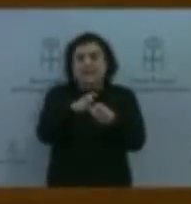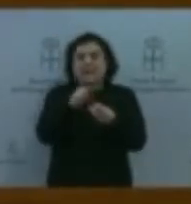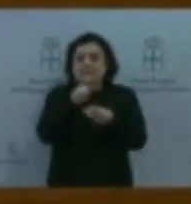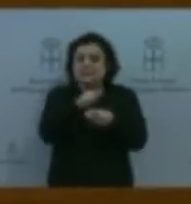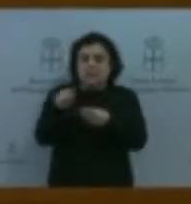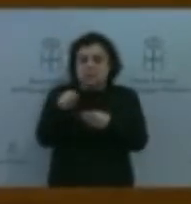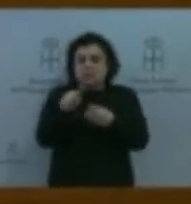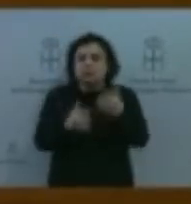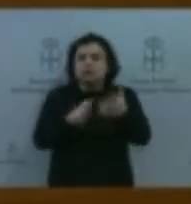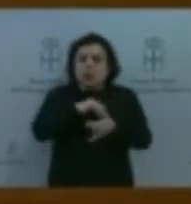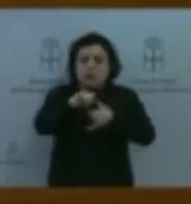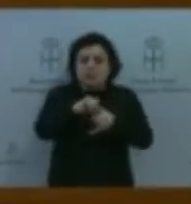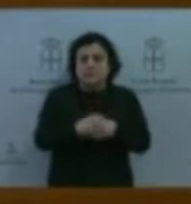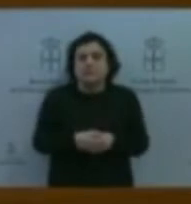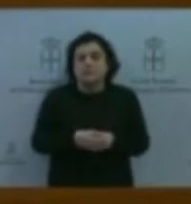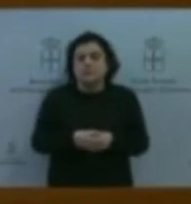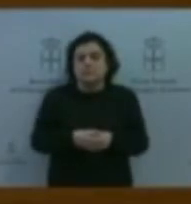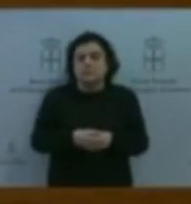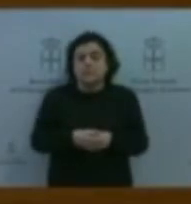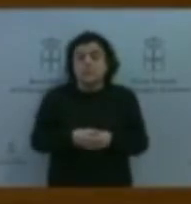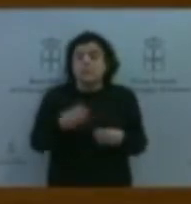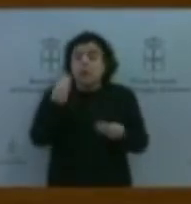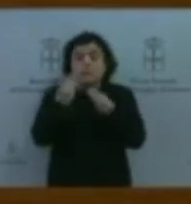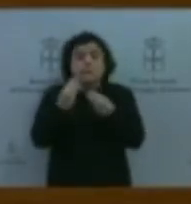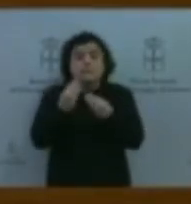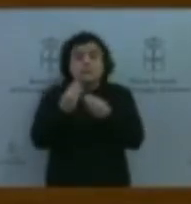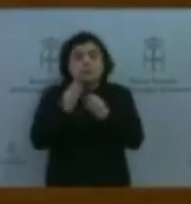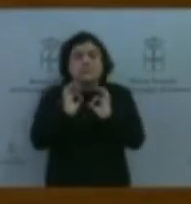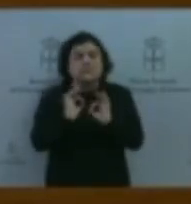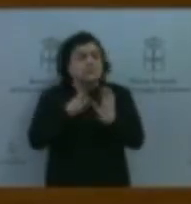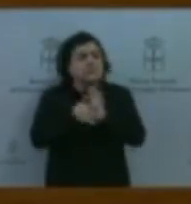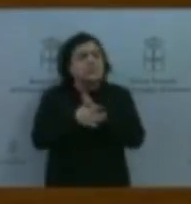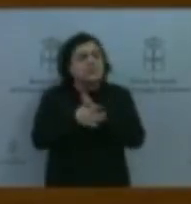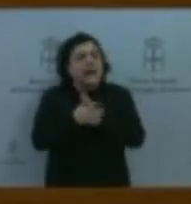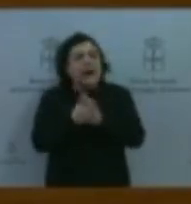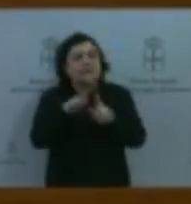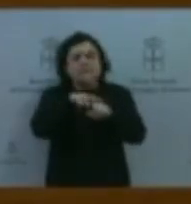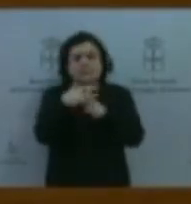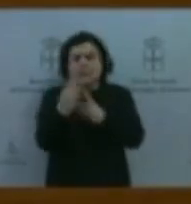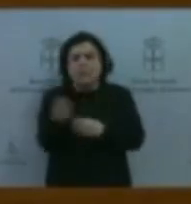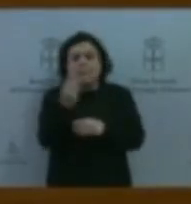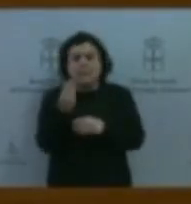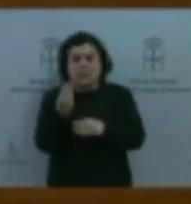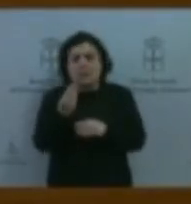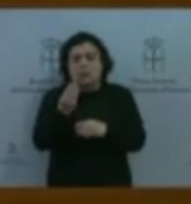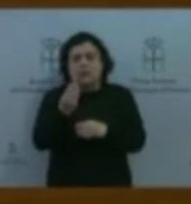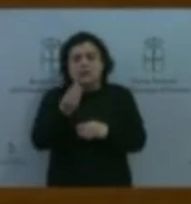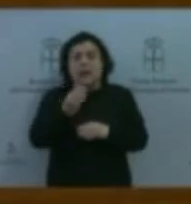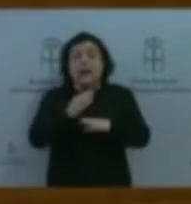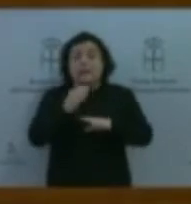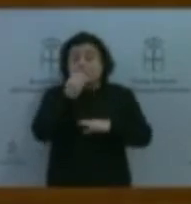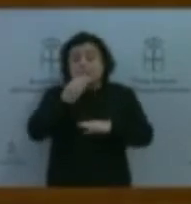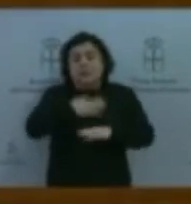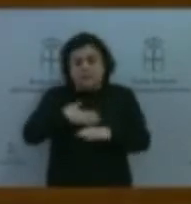eso puede ir destinado a mejorar la situación de la recaudación del estado de bienestar. Le pedimos también otro elemento de